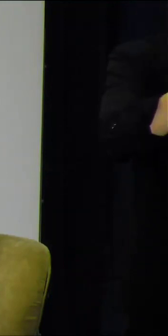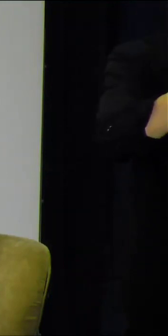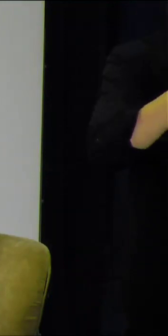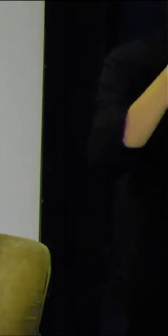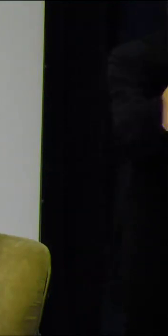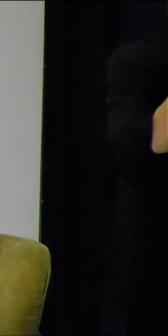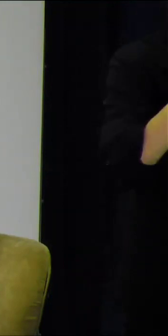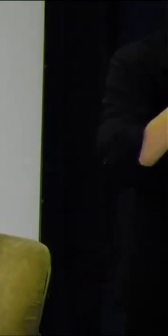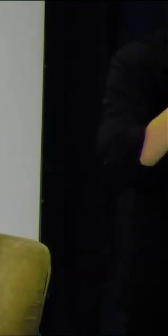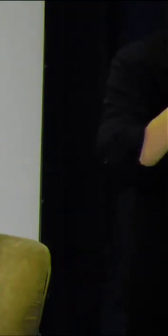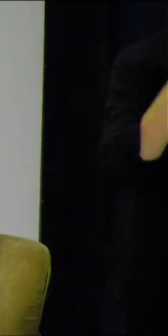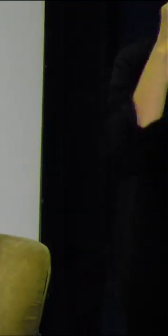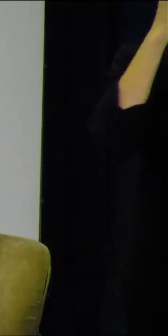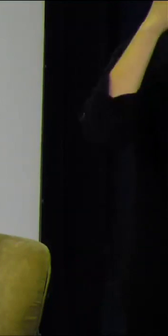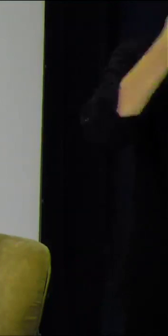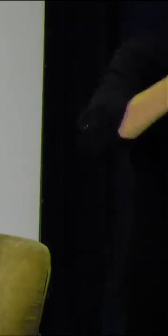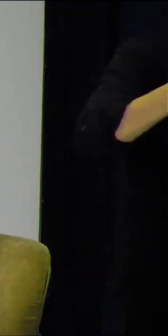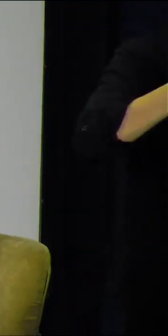el...